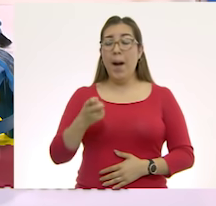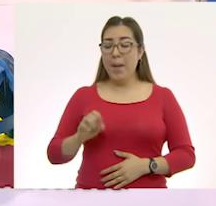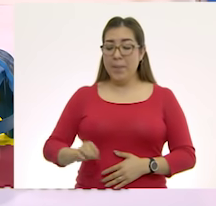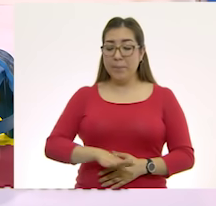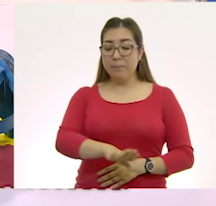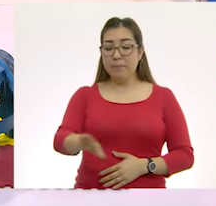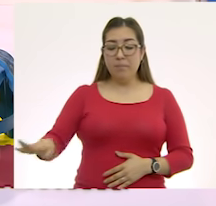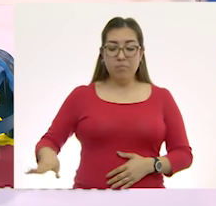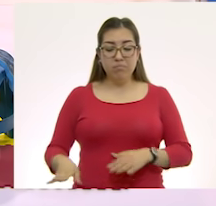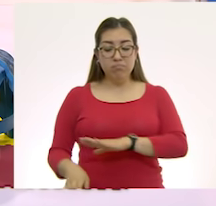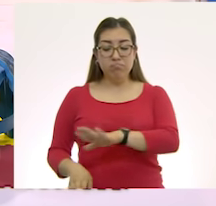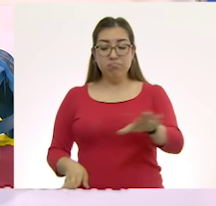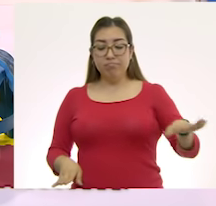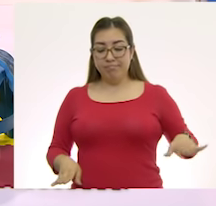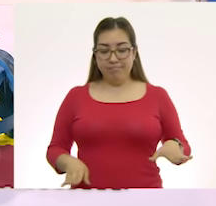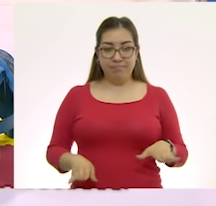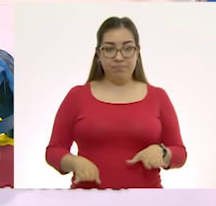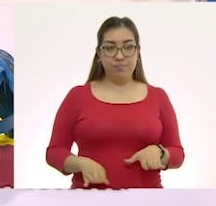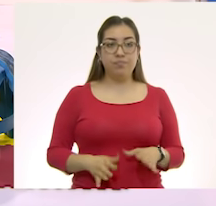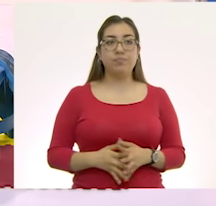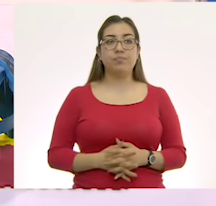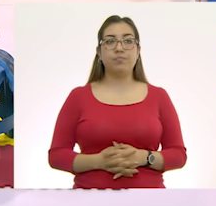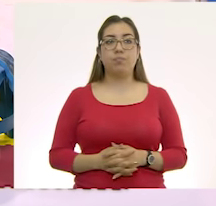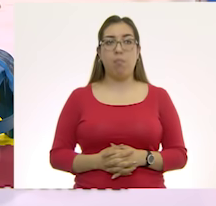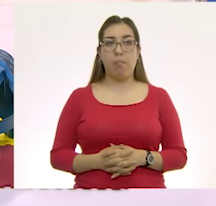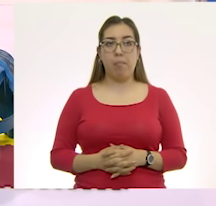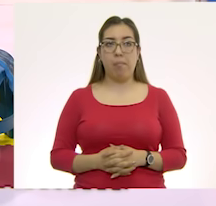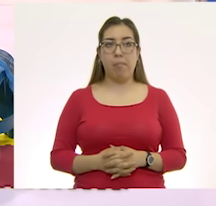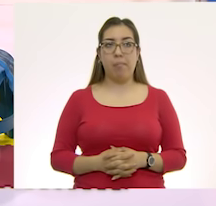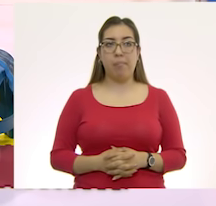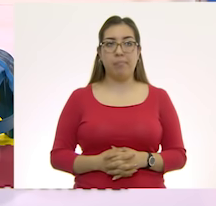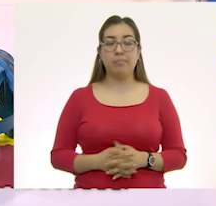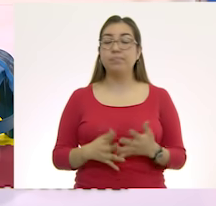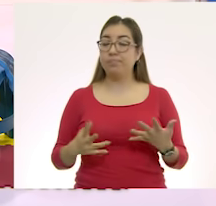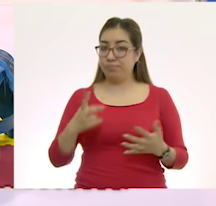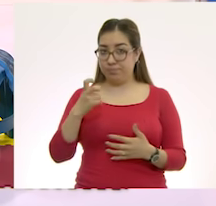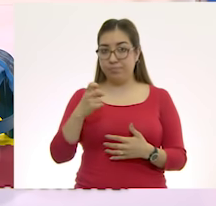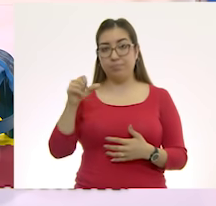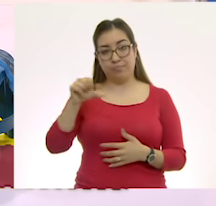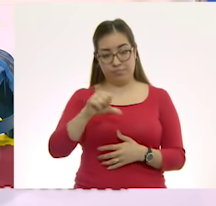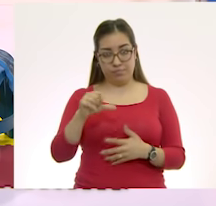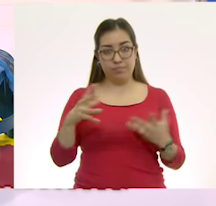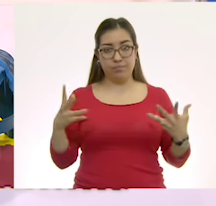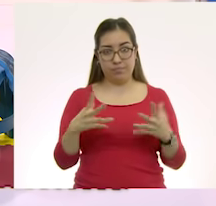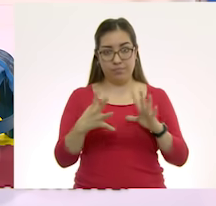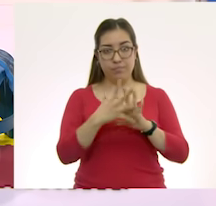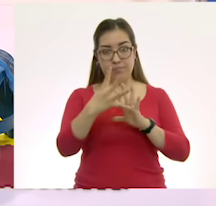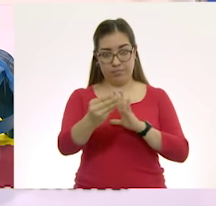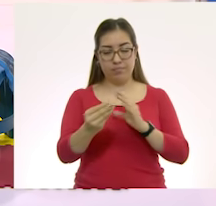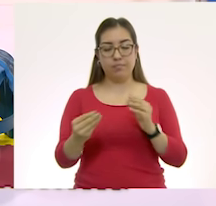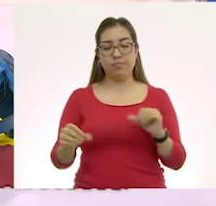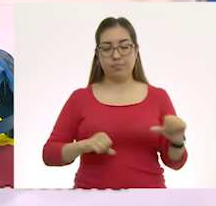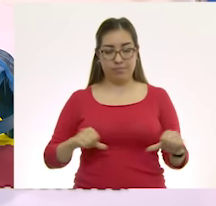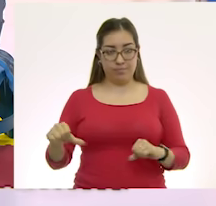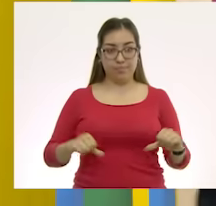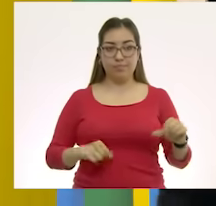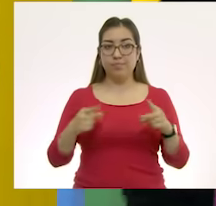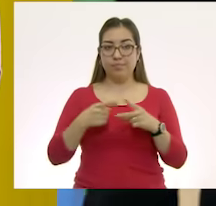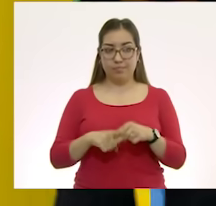y a un costado. Y la tablita nos va a ayudar para realizar estas actividades. Vamos a empezar. A ver.